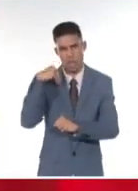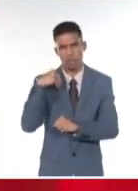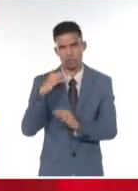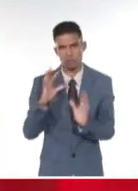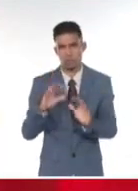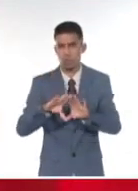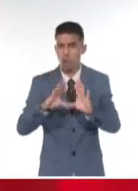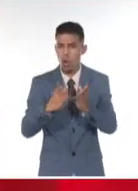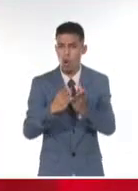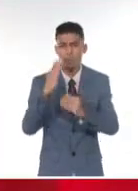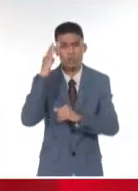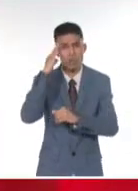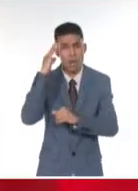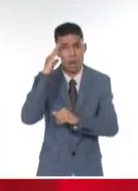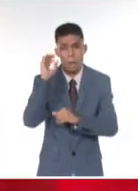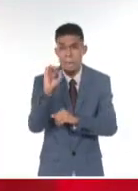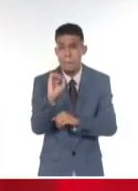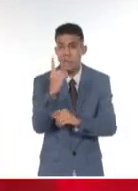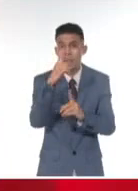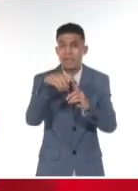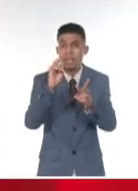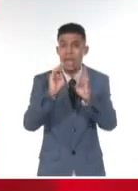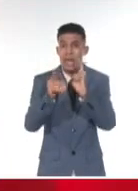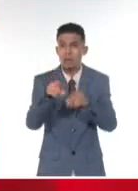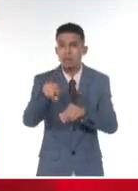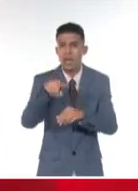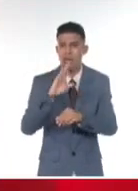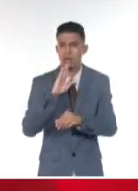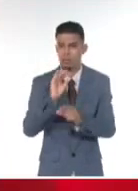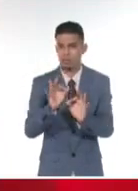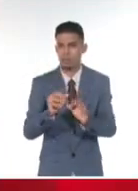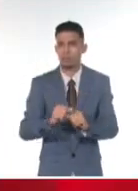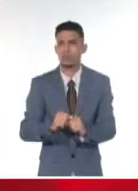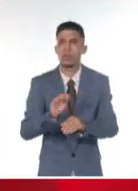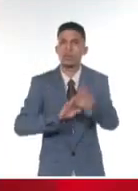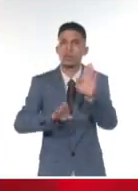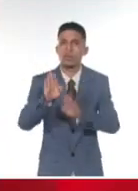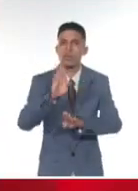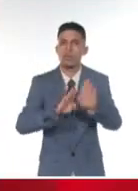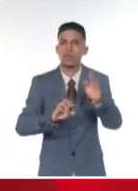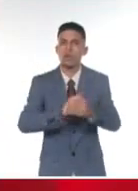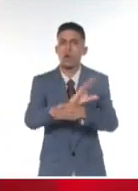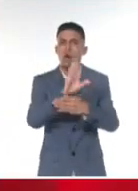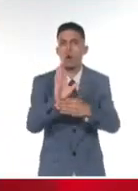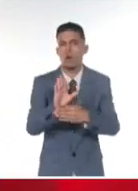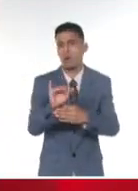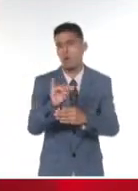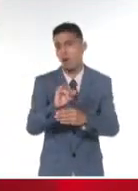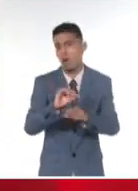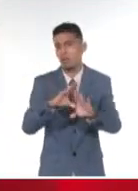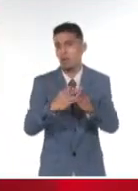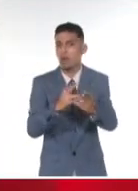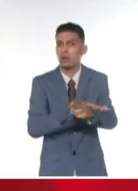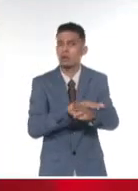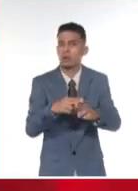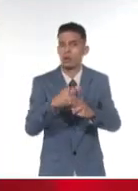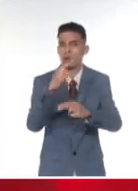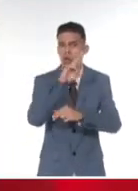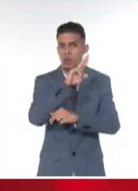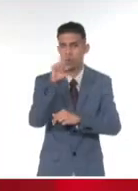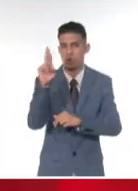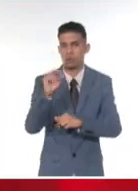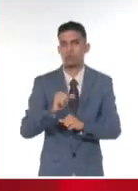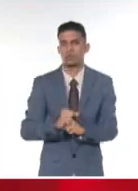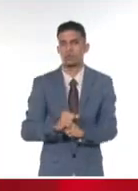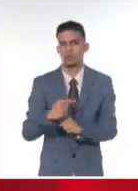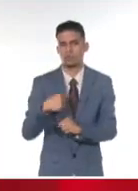Claro que la primera tarea como ustedes mismos han dicho es defender la obra de La Revolución nuestro socialismo y eso yo